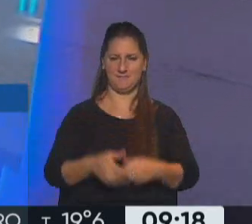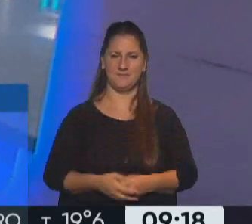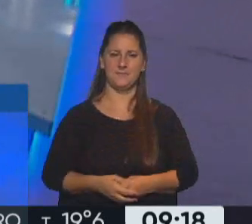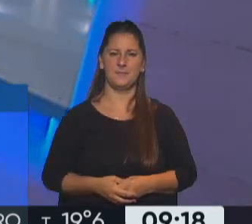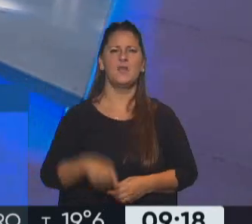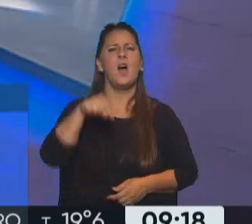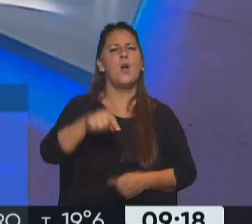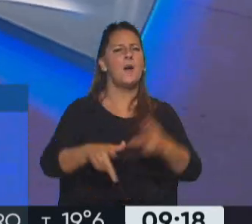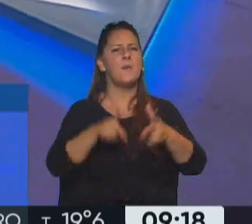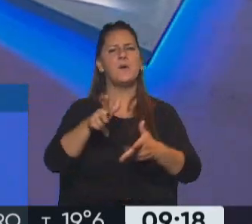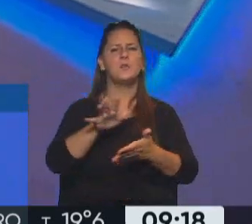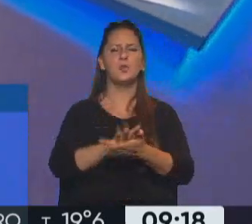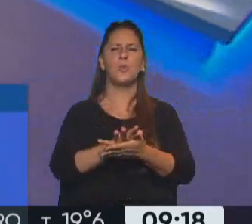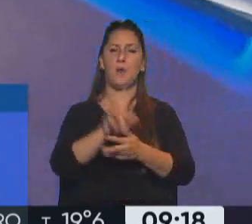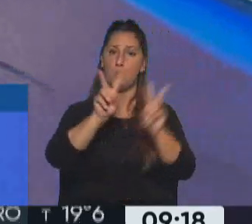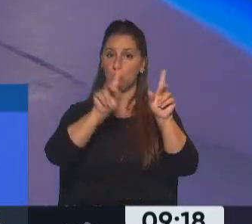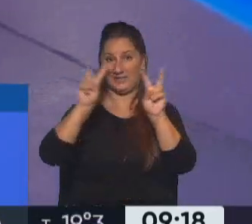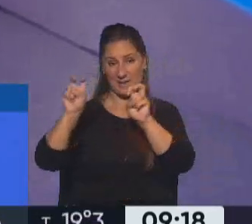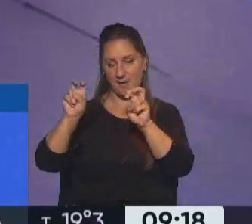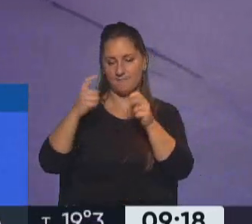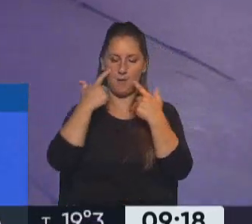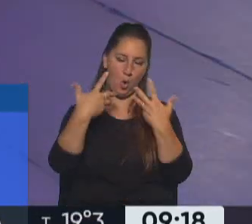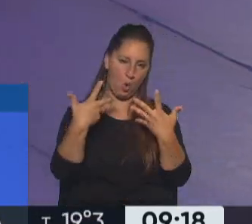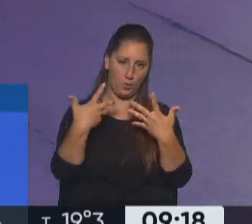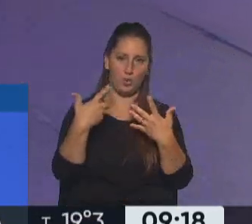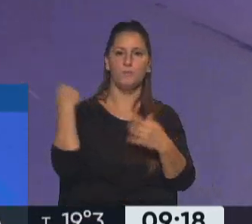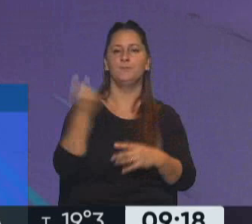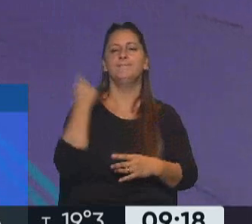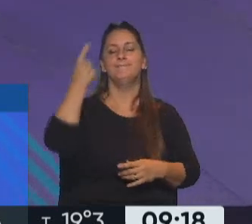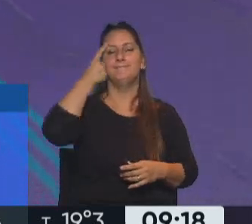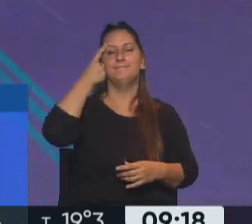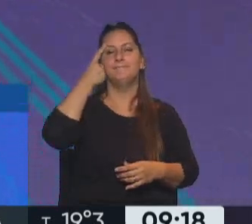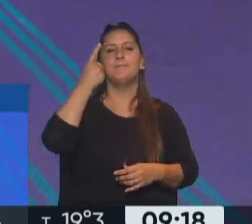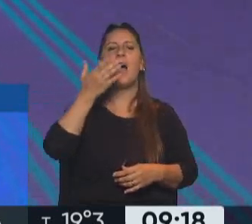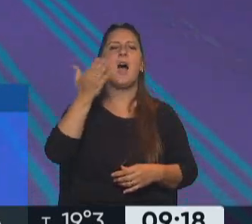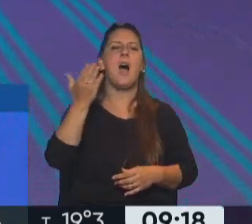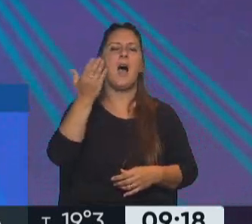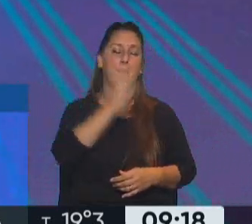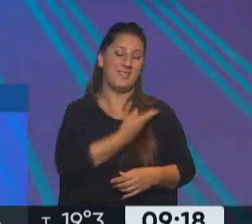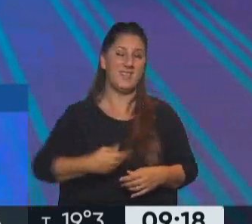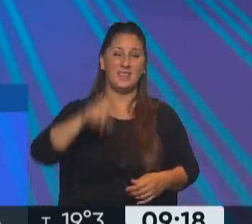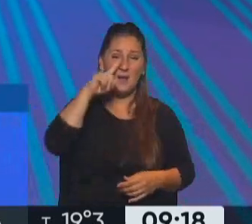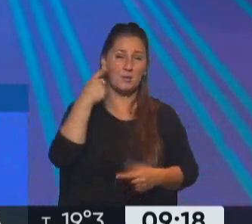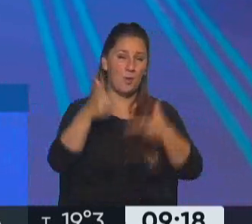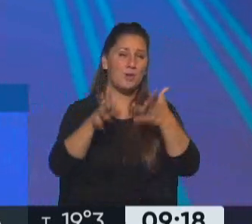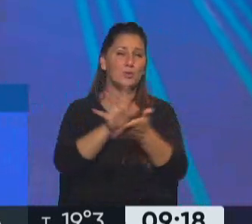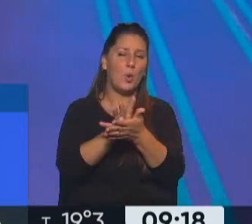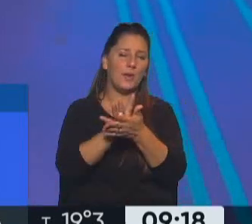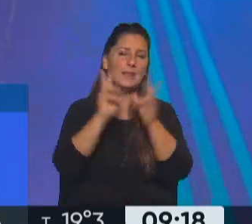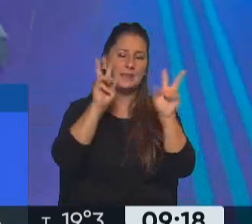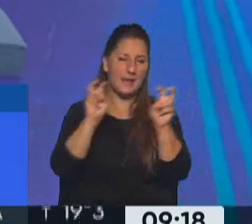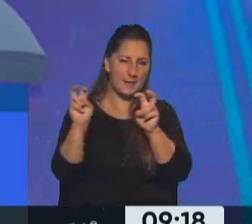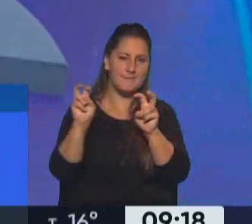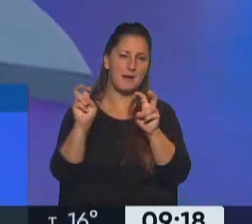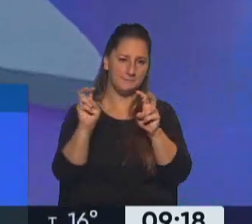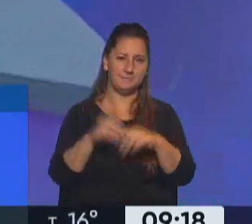Vamos a empezar a hablar, hay algunos temas que son obvios, ¿no? Acerca de lo que uno imagina que va a hablar el presidente de la Nación, acerca de